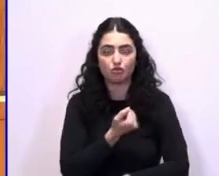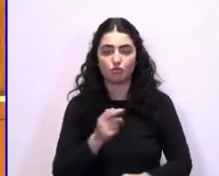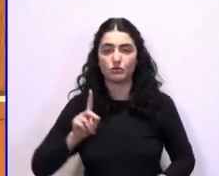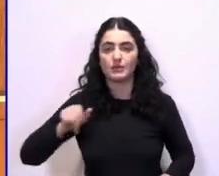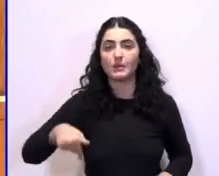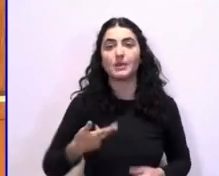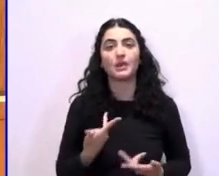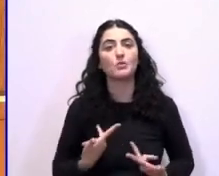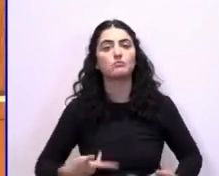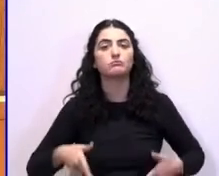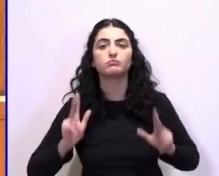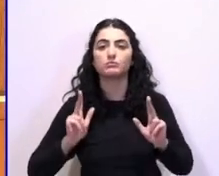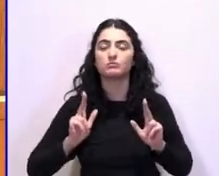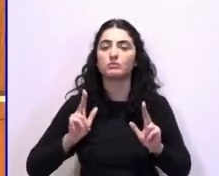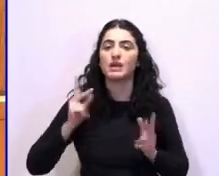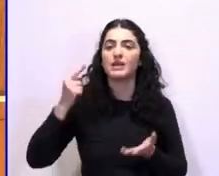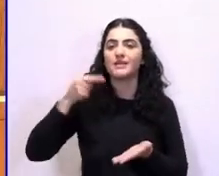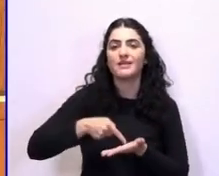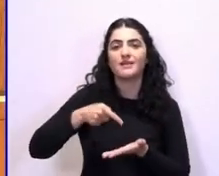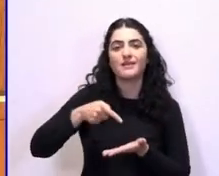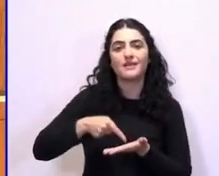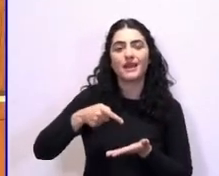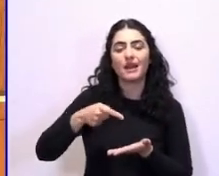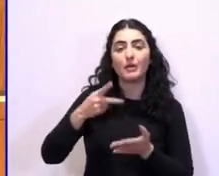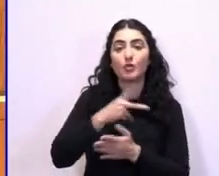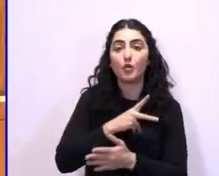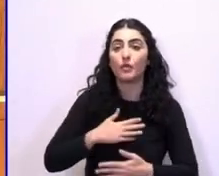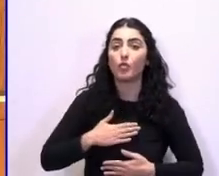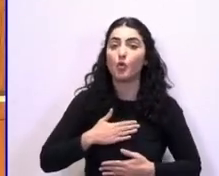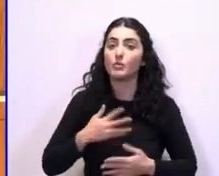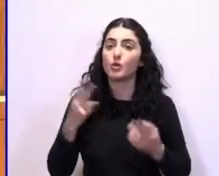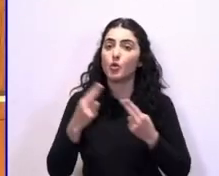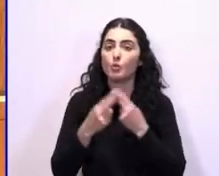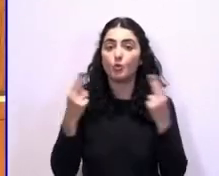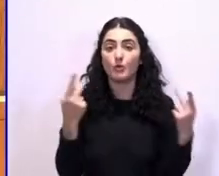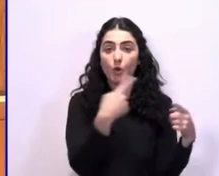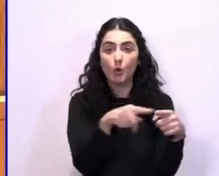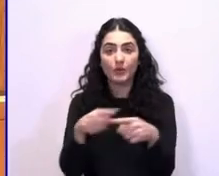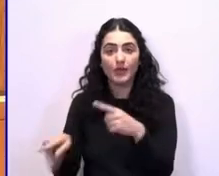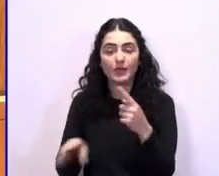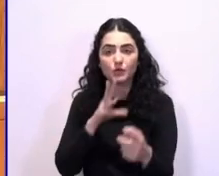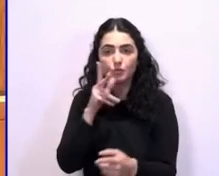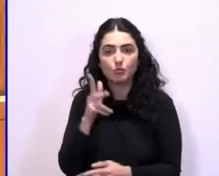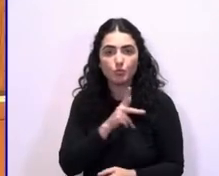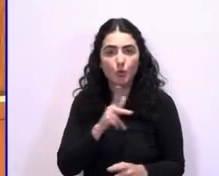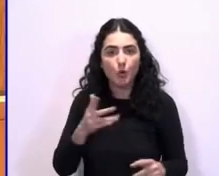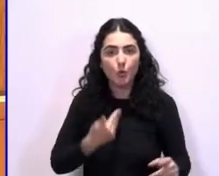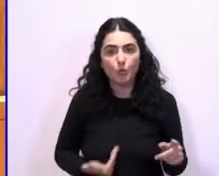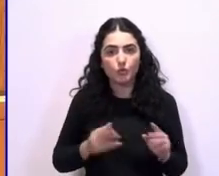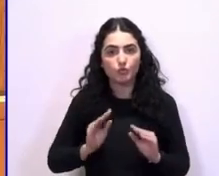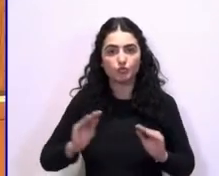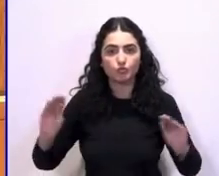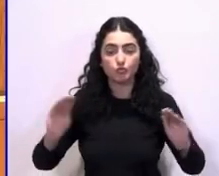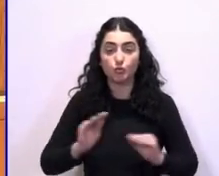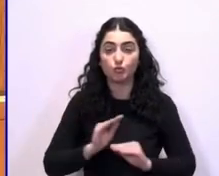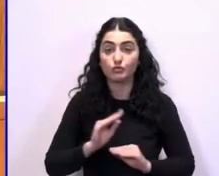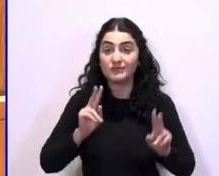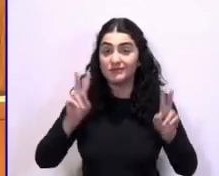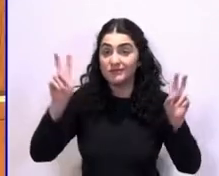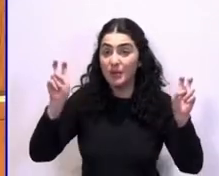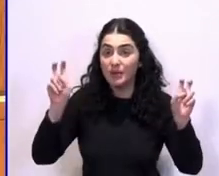la reclamación de la titularidad de dominio público de dichos bienes por sus legítimos titulares. Cuestión que todavía no ha